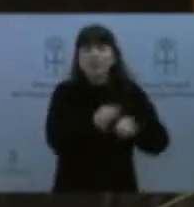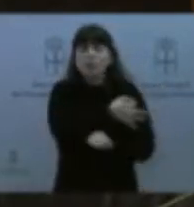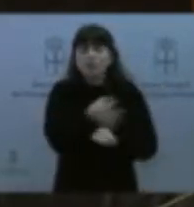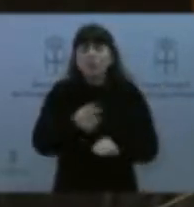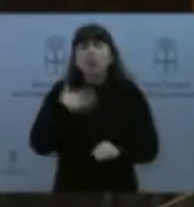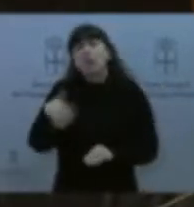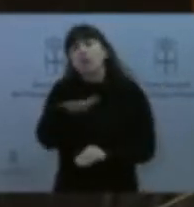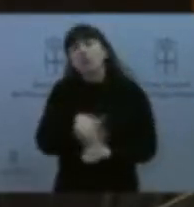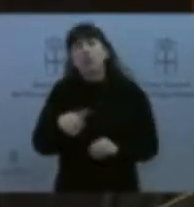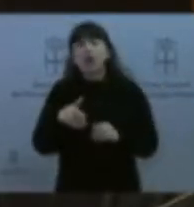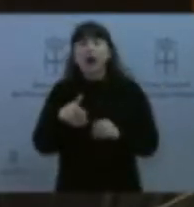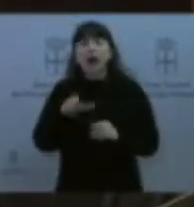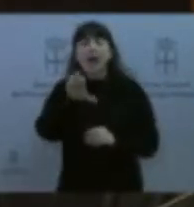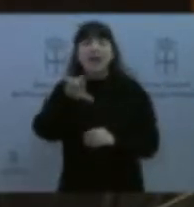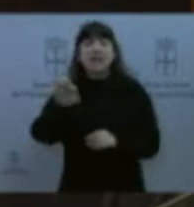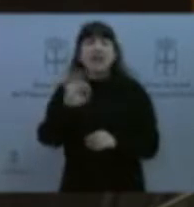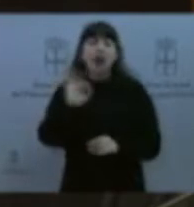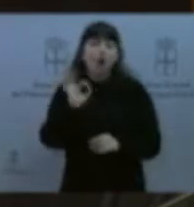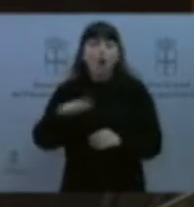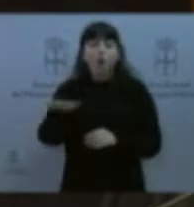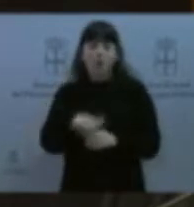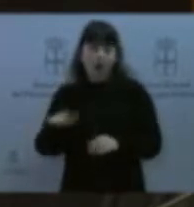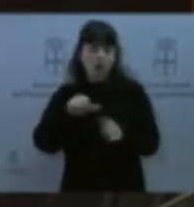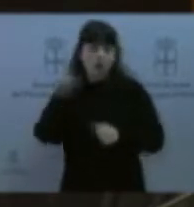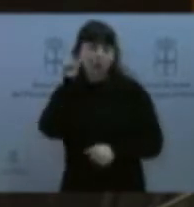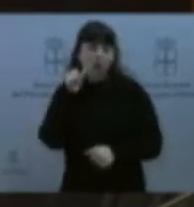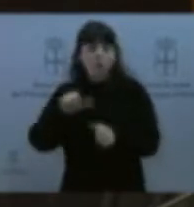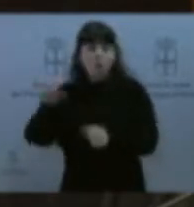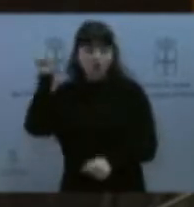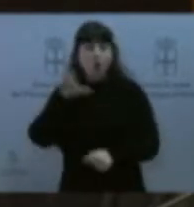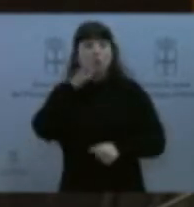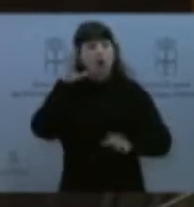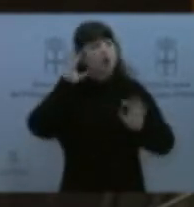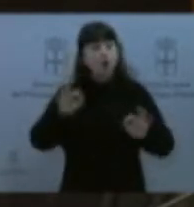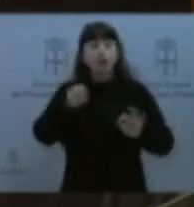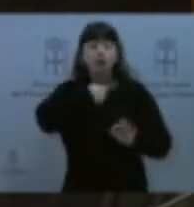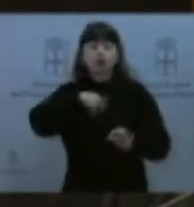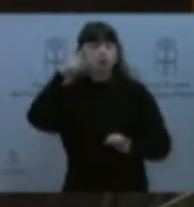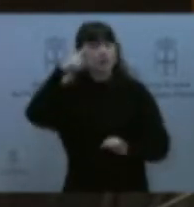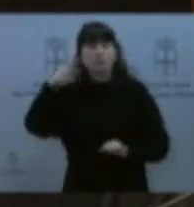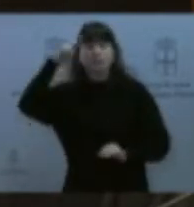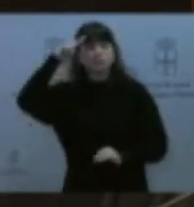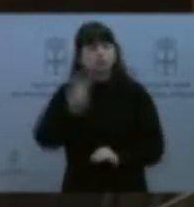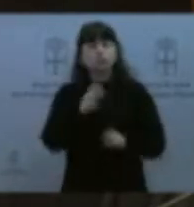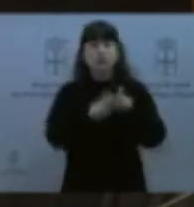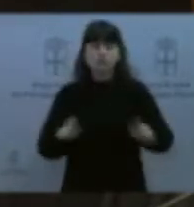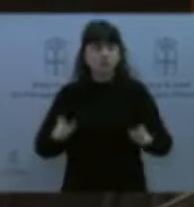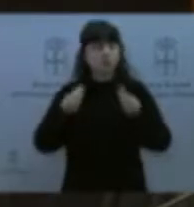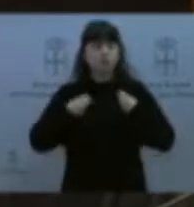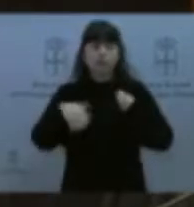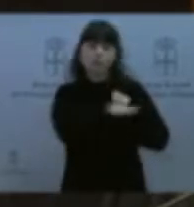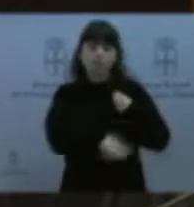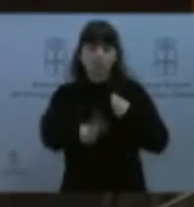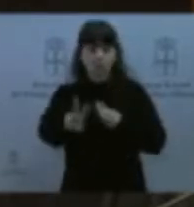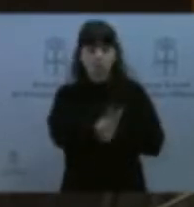Gijón. ¿Por qué? Porque evidentemente tenemos claro el respeto a los ciudadanos del Área 2 y el respeto a las salas y